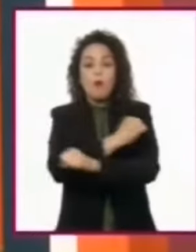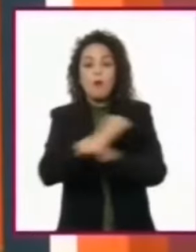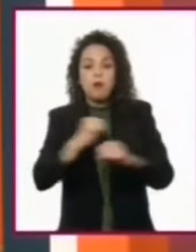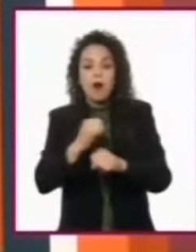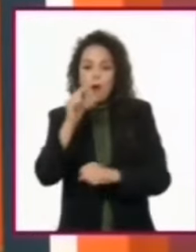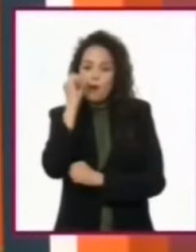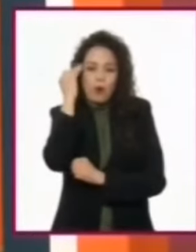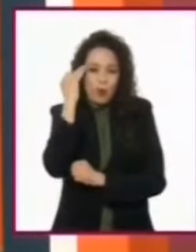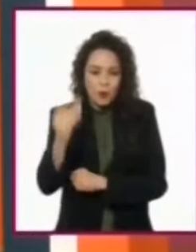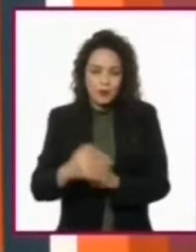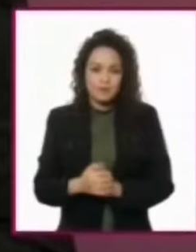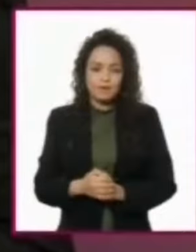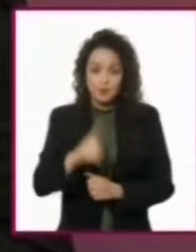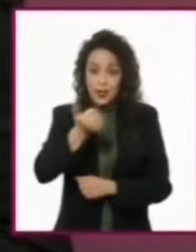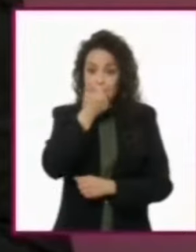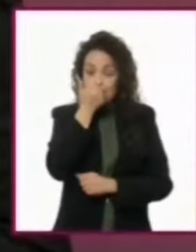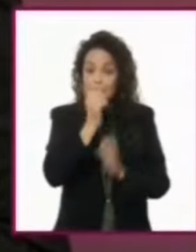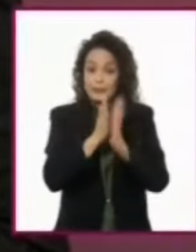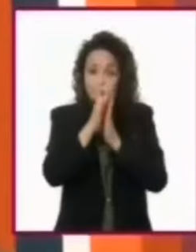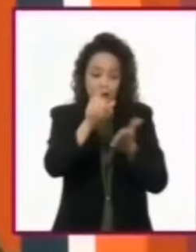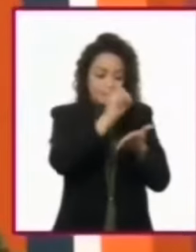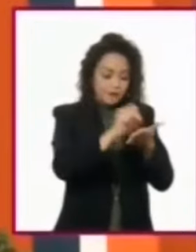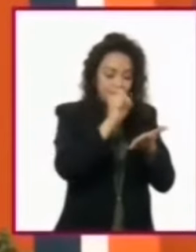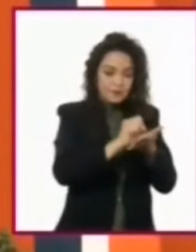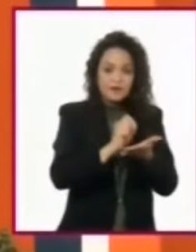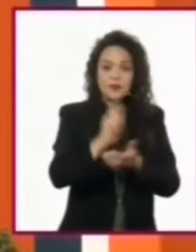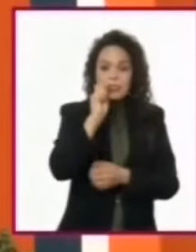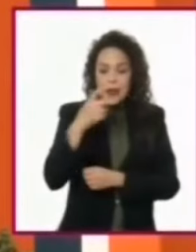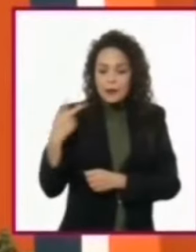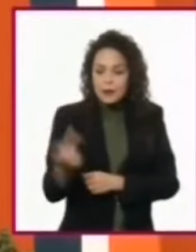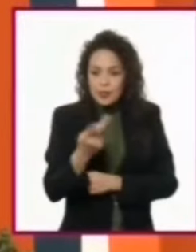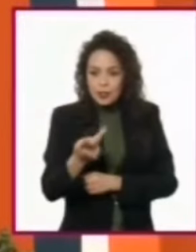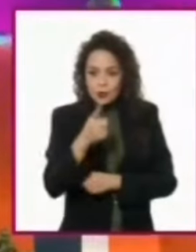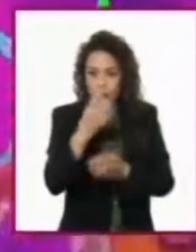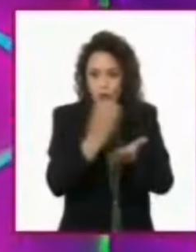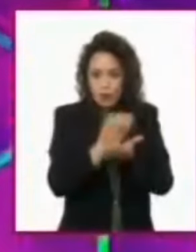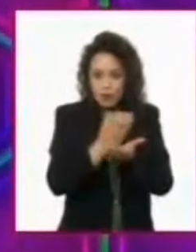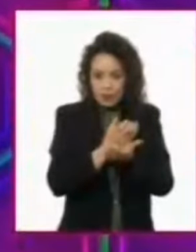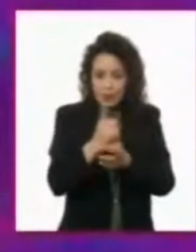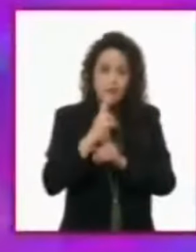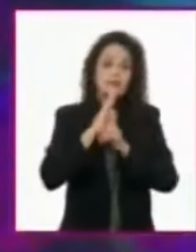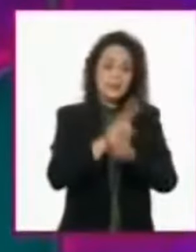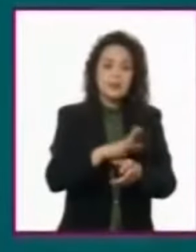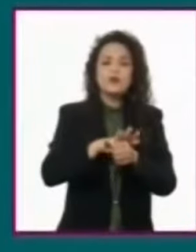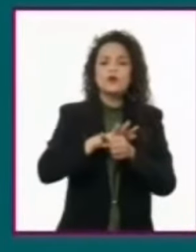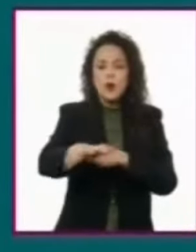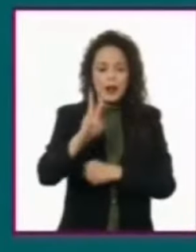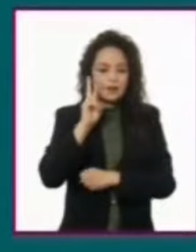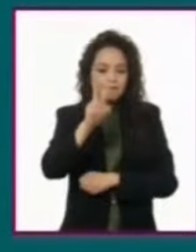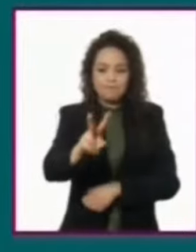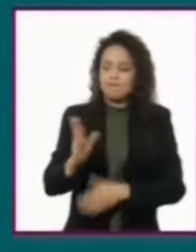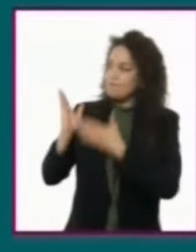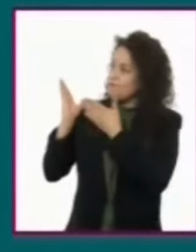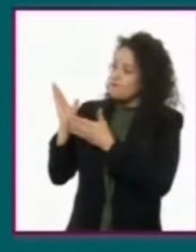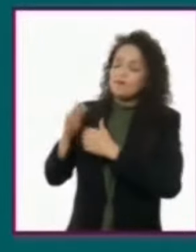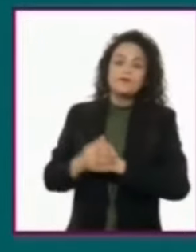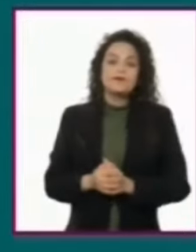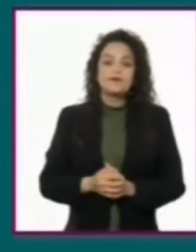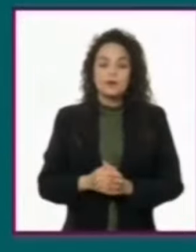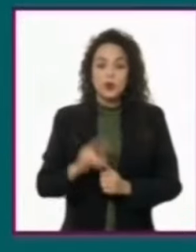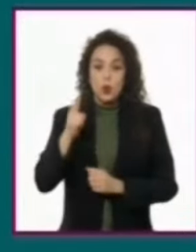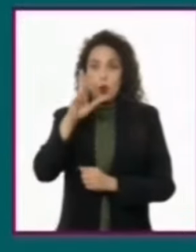nos ven desde casa, anoten las siguientes preguntas en su cuaderno y respóndanlas. Las preguntas son: ¿crees que